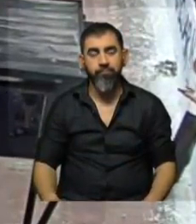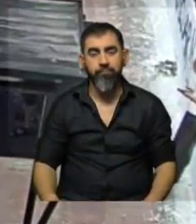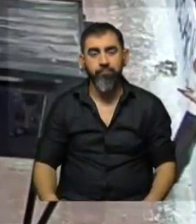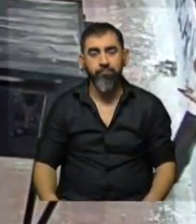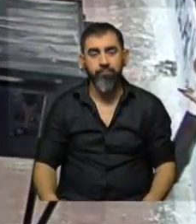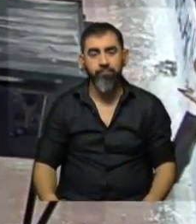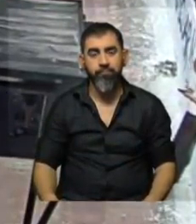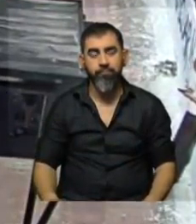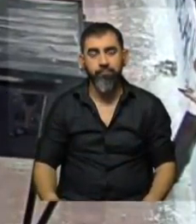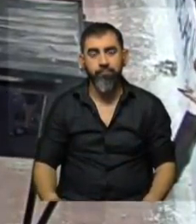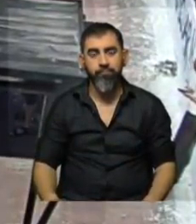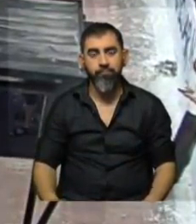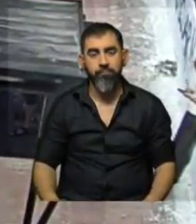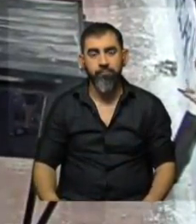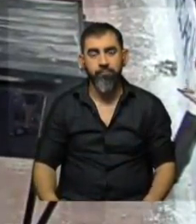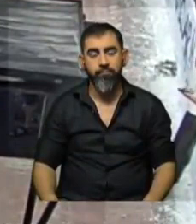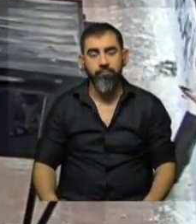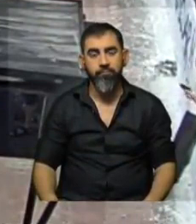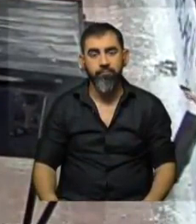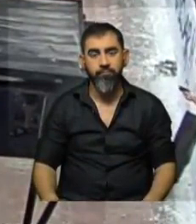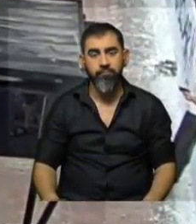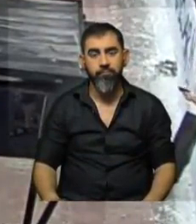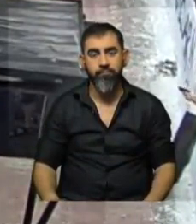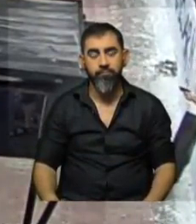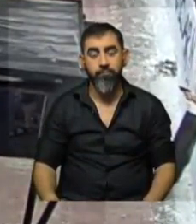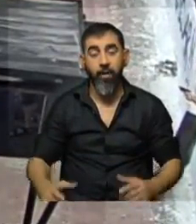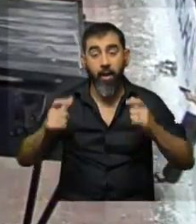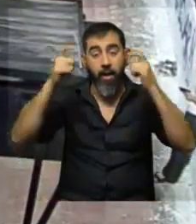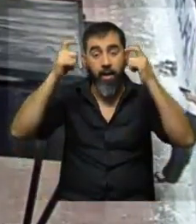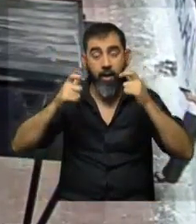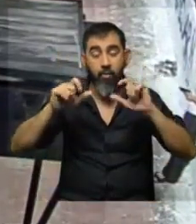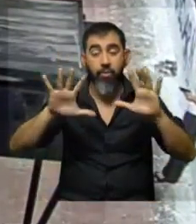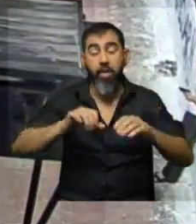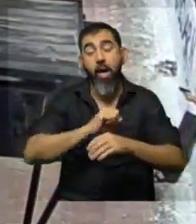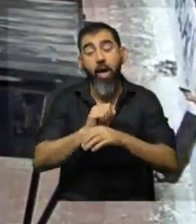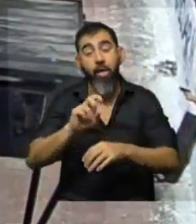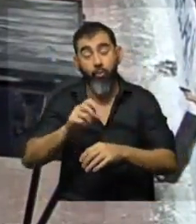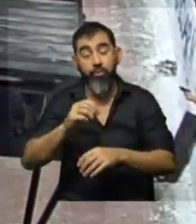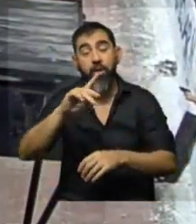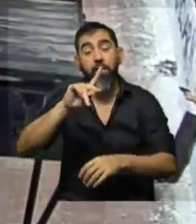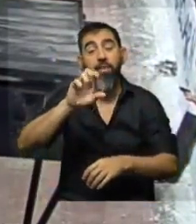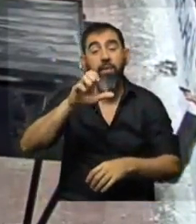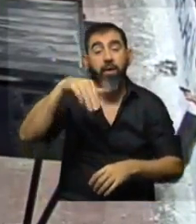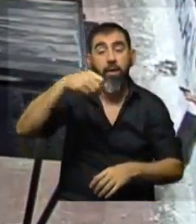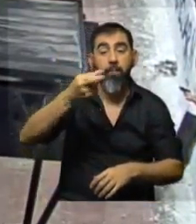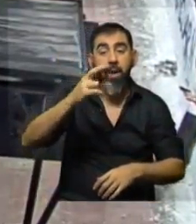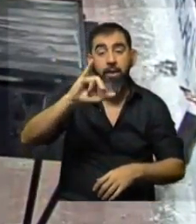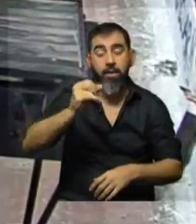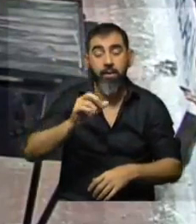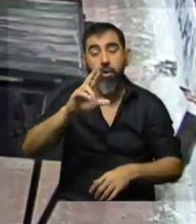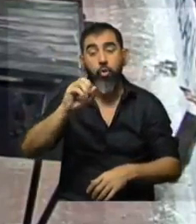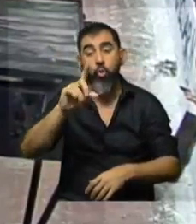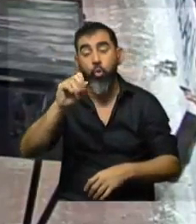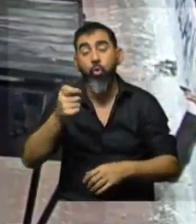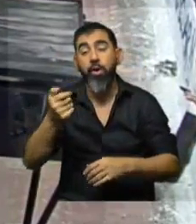gente trabajando. Sí. Porque, por ejemplo, les cuento. Pase con casco por donde están trabajando de 10 a 12, porque... Pablo de María, entre Rodó y